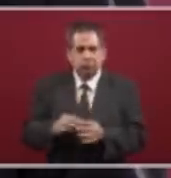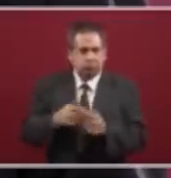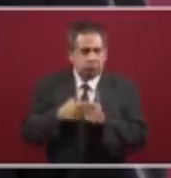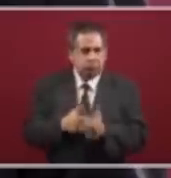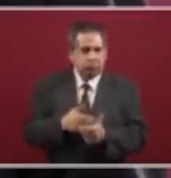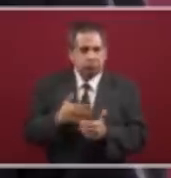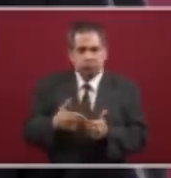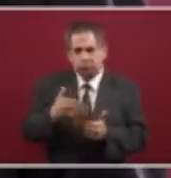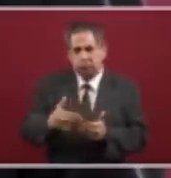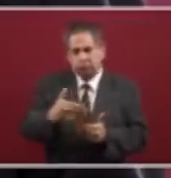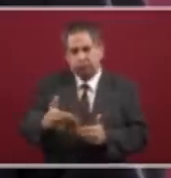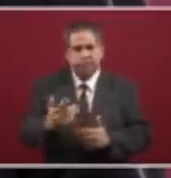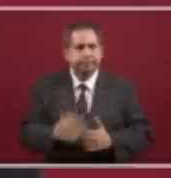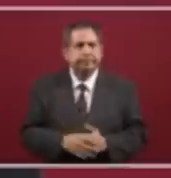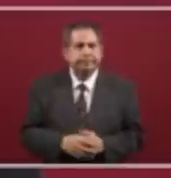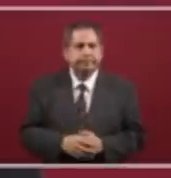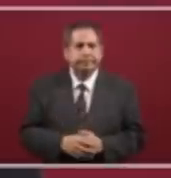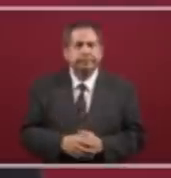propósito